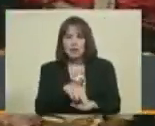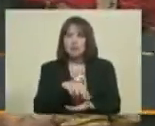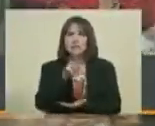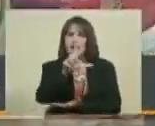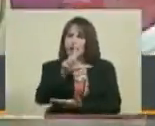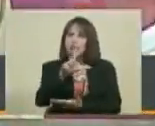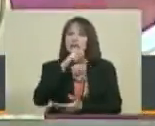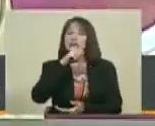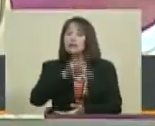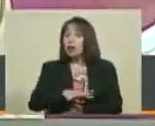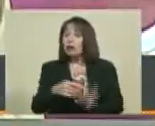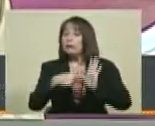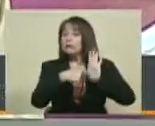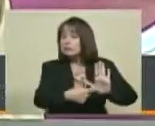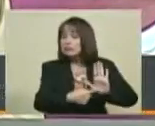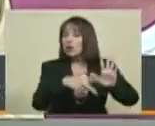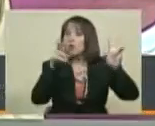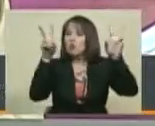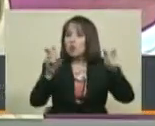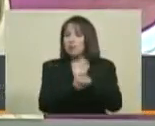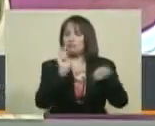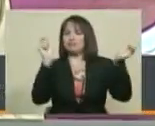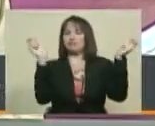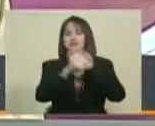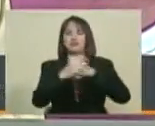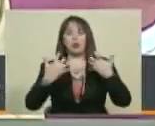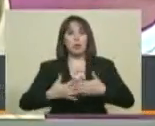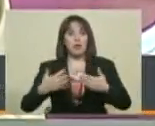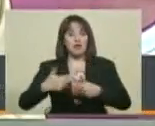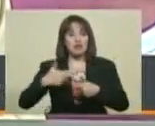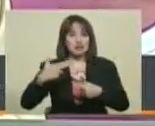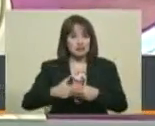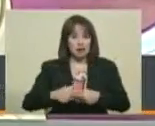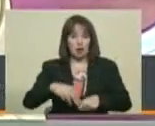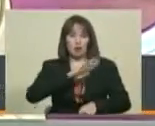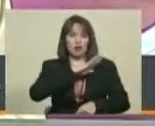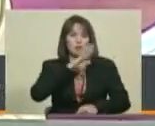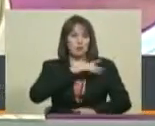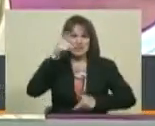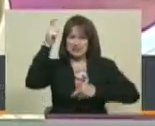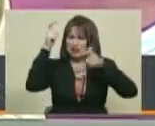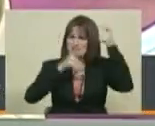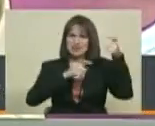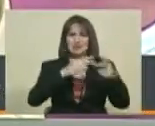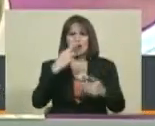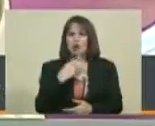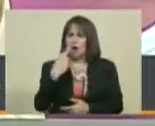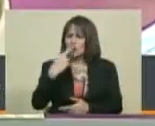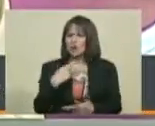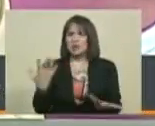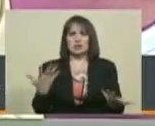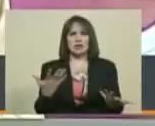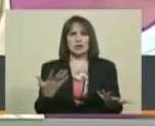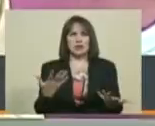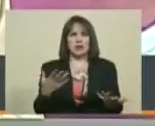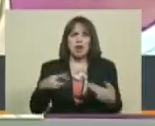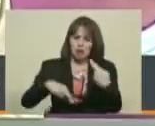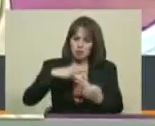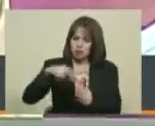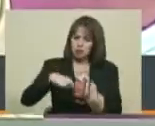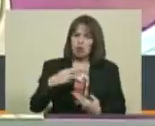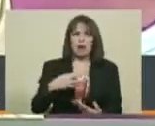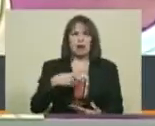historia de la nueva PDVSA, de la PDVSA roja-rojita, de la PDVSA chavista,